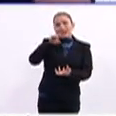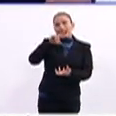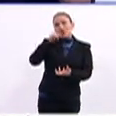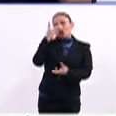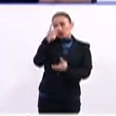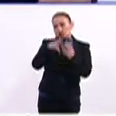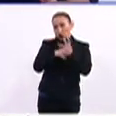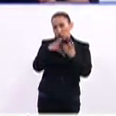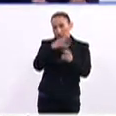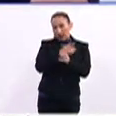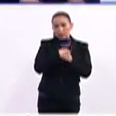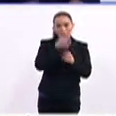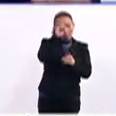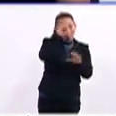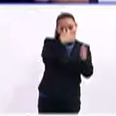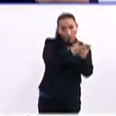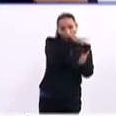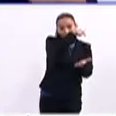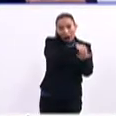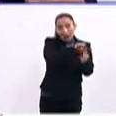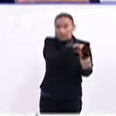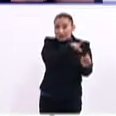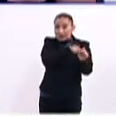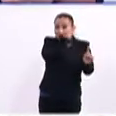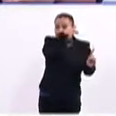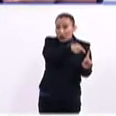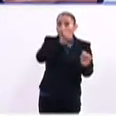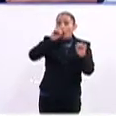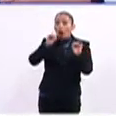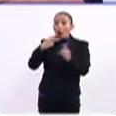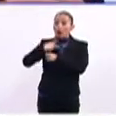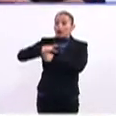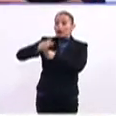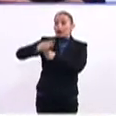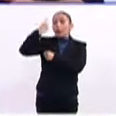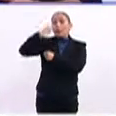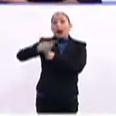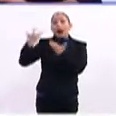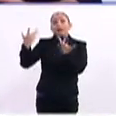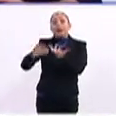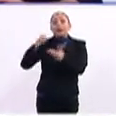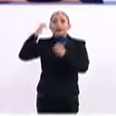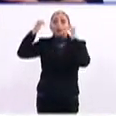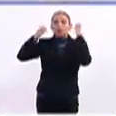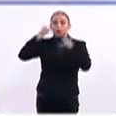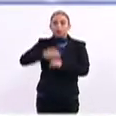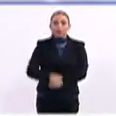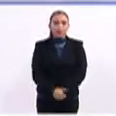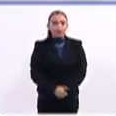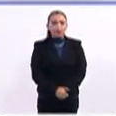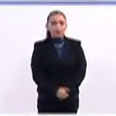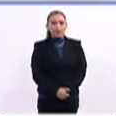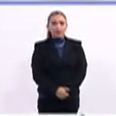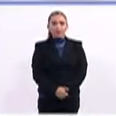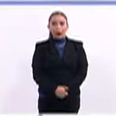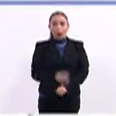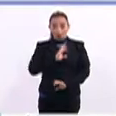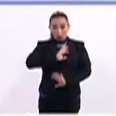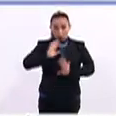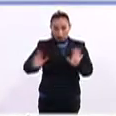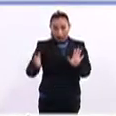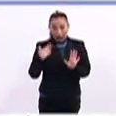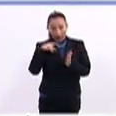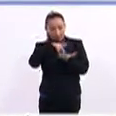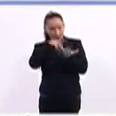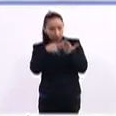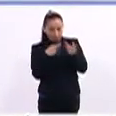opciones: hacer una propuesta para un sitio específico o ser invitado para realizar una muestra. Una vez que tiene